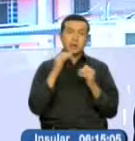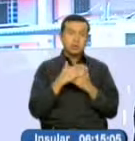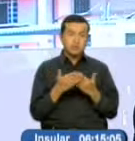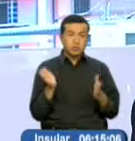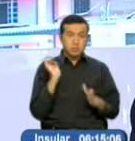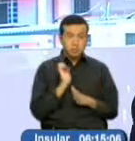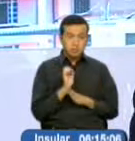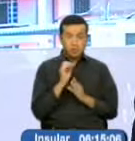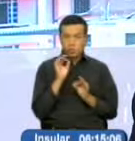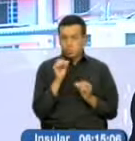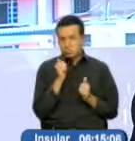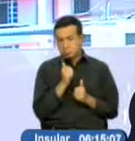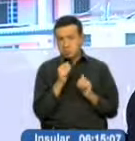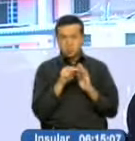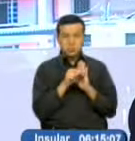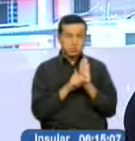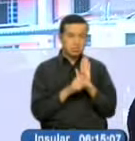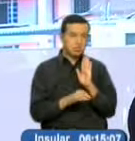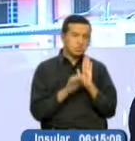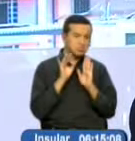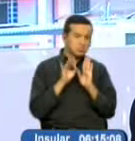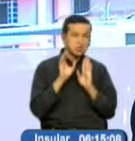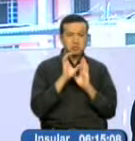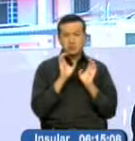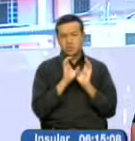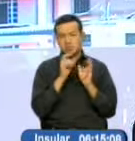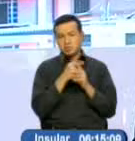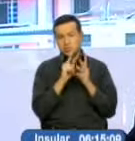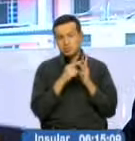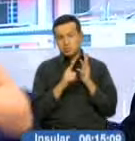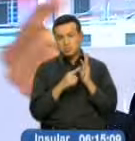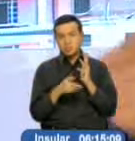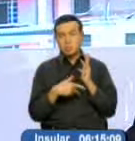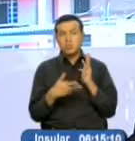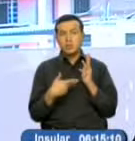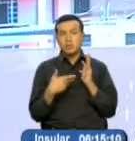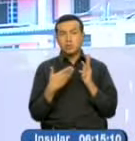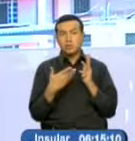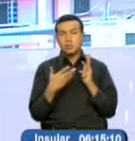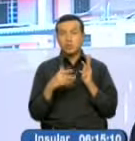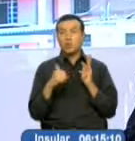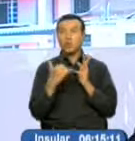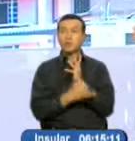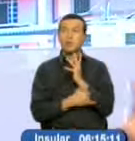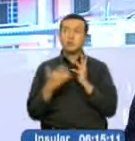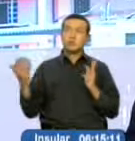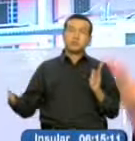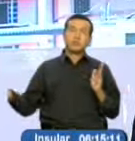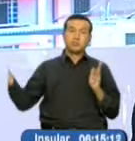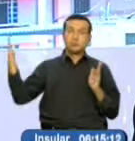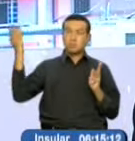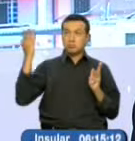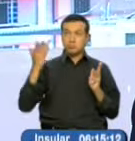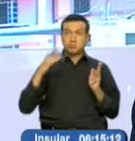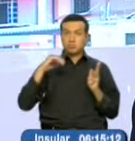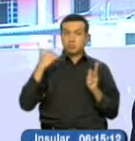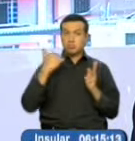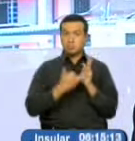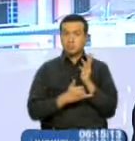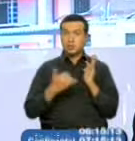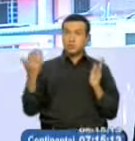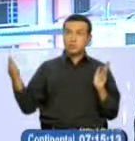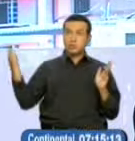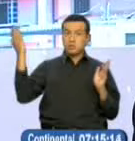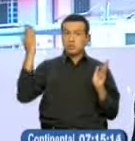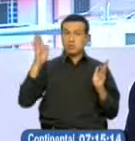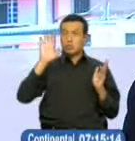ecuatorianos es muy buena, cumple con toda la normativa, certificaciones, etcétera, pero vienen productos importados de N países, en los cuales